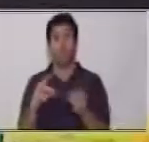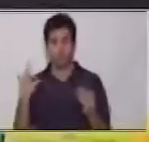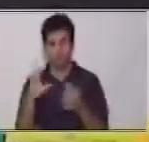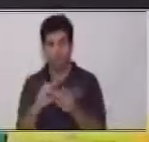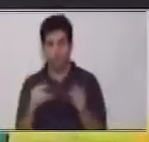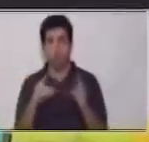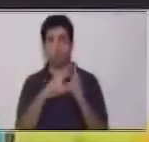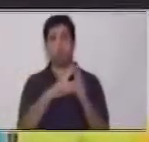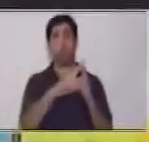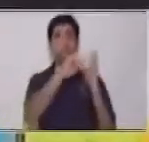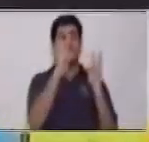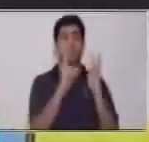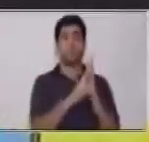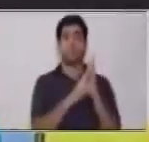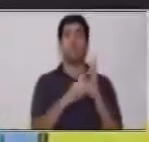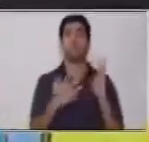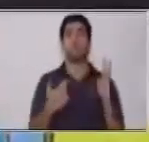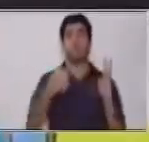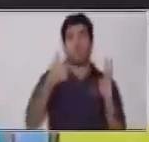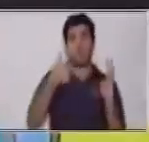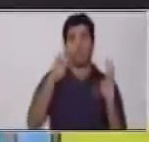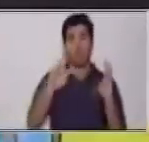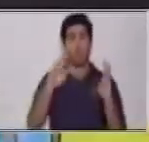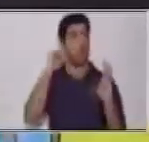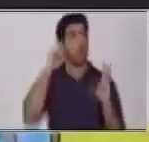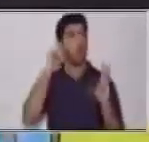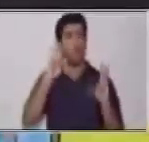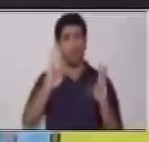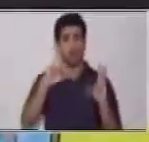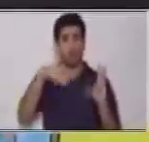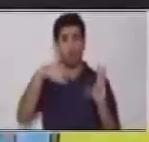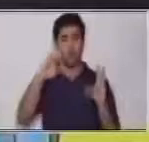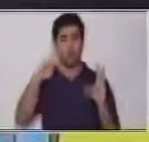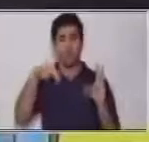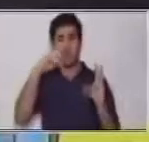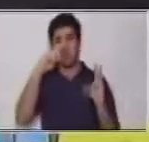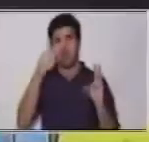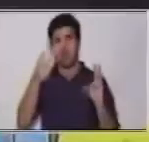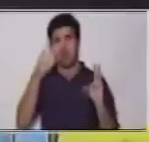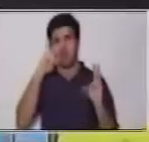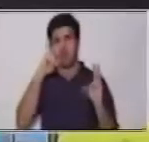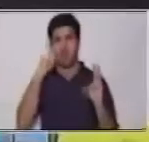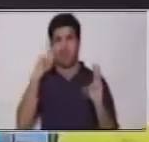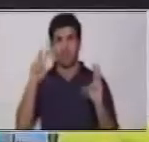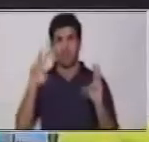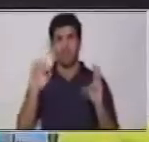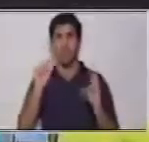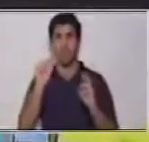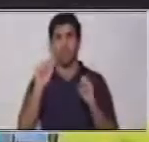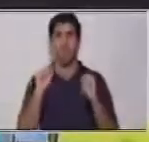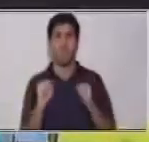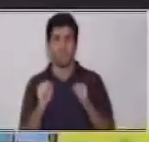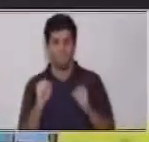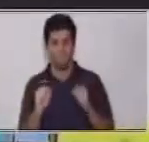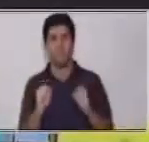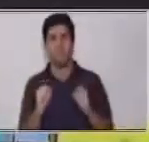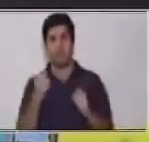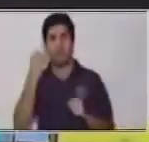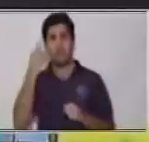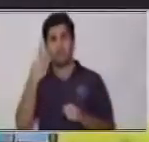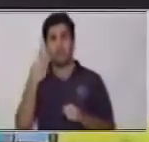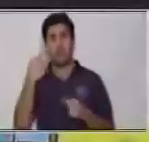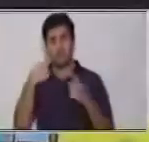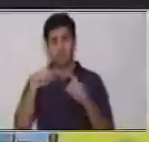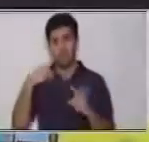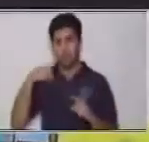textos argumentativos. Estos son un poco difíciles de entender, pero sé que con la explicación será mucho